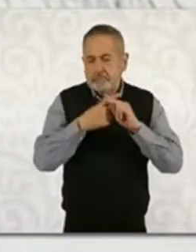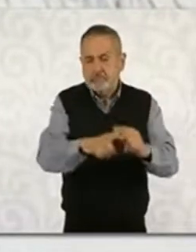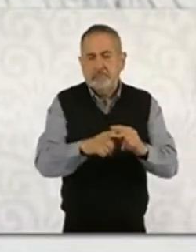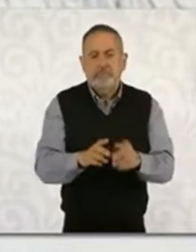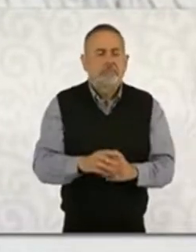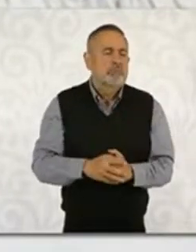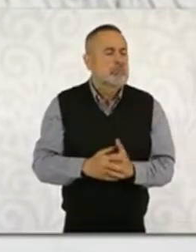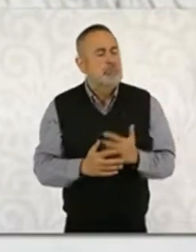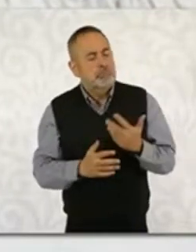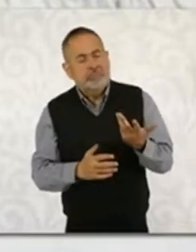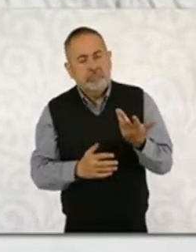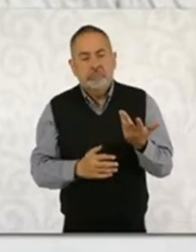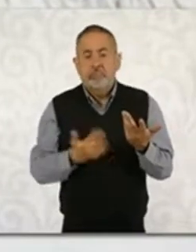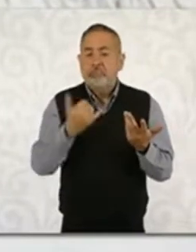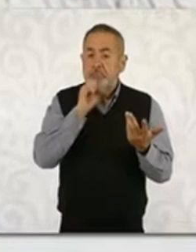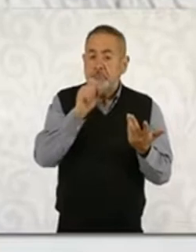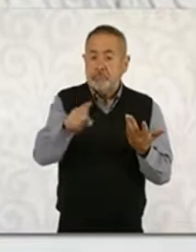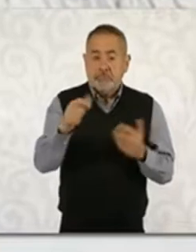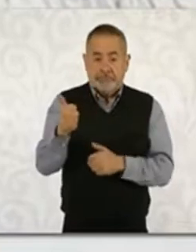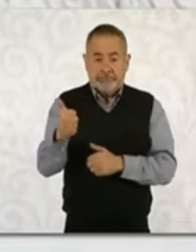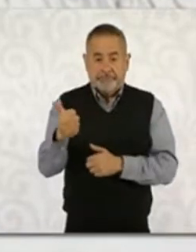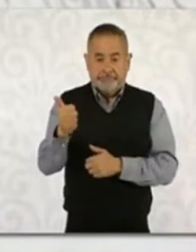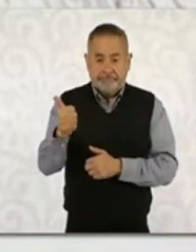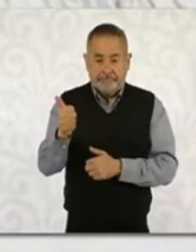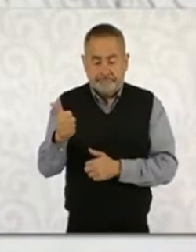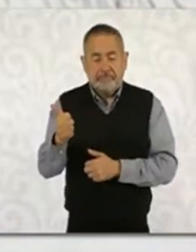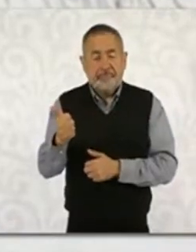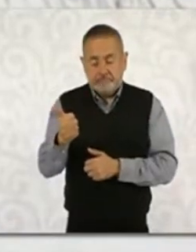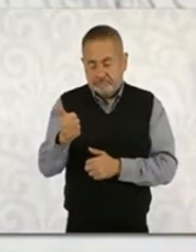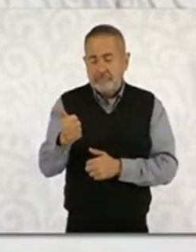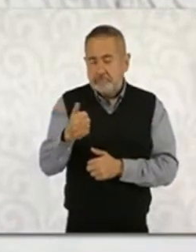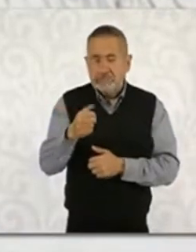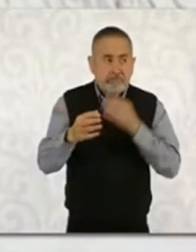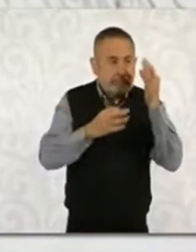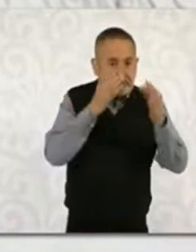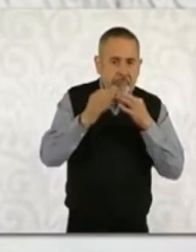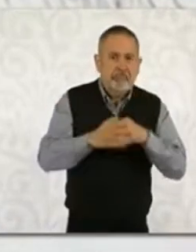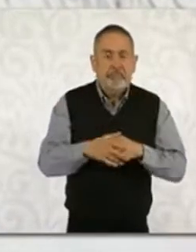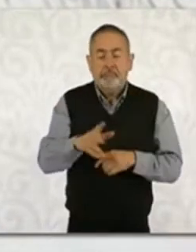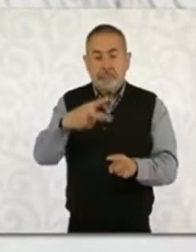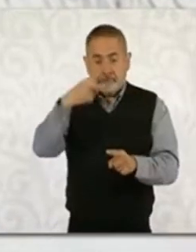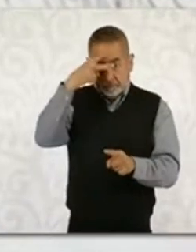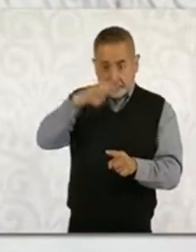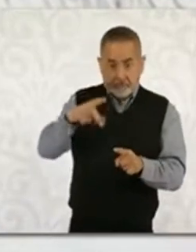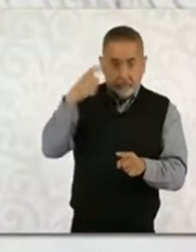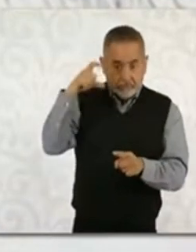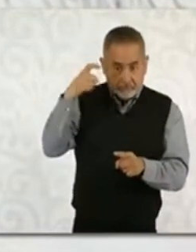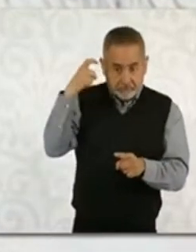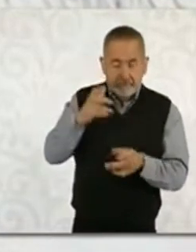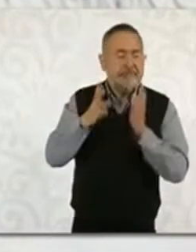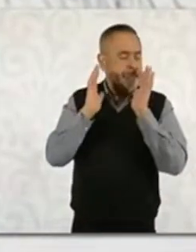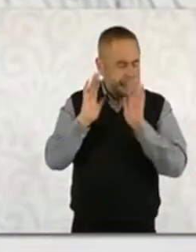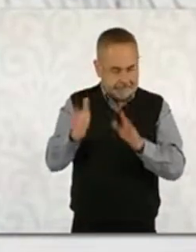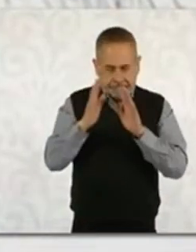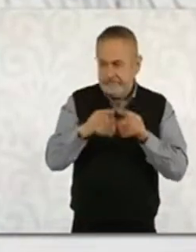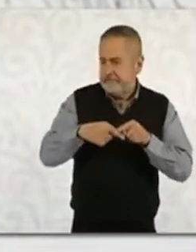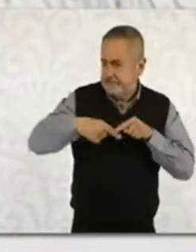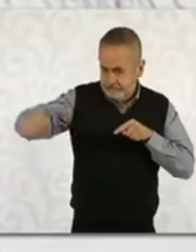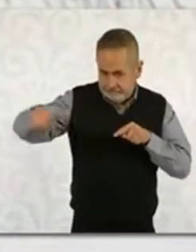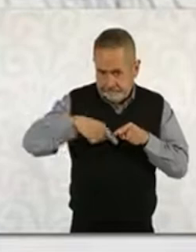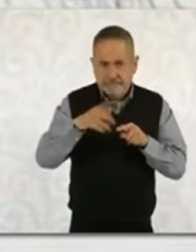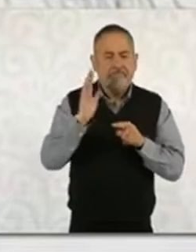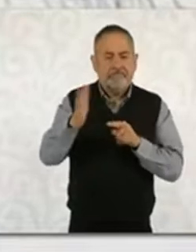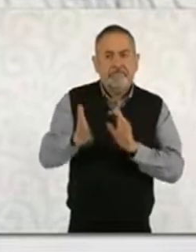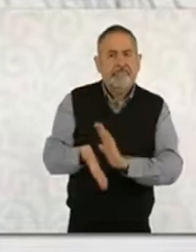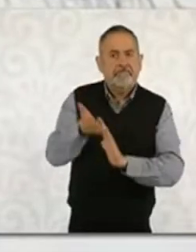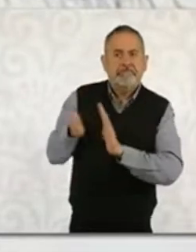Y unos en agosto. Entonces, México-Querétaro ya está en construcción. Ya vamos a traer